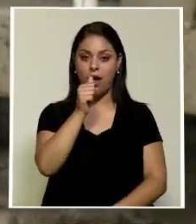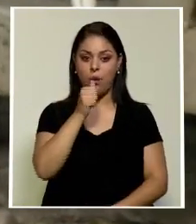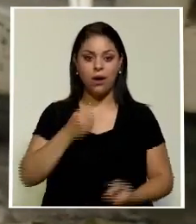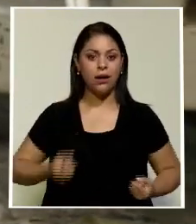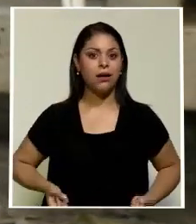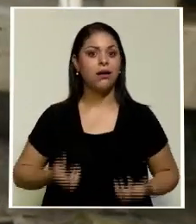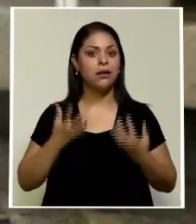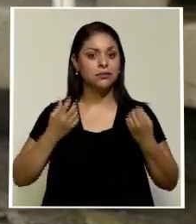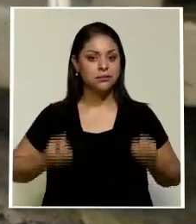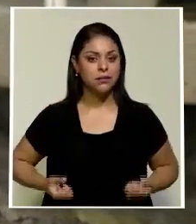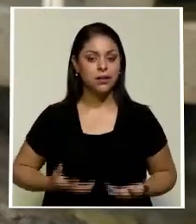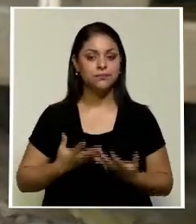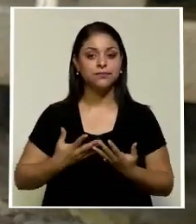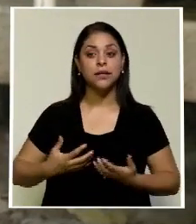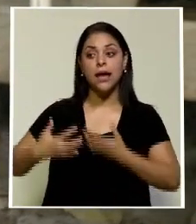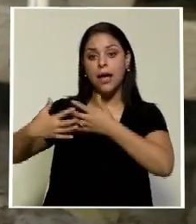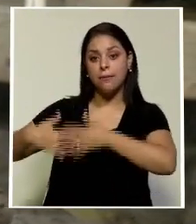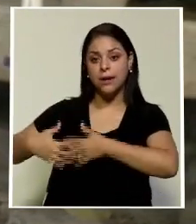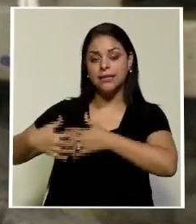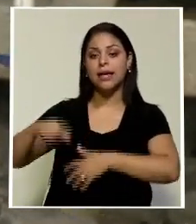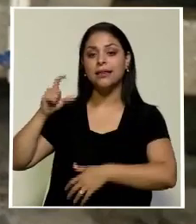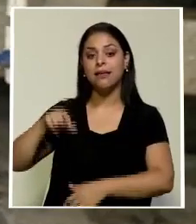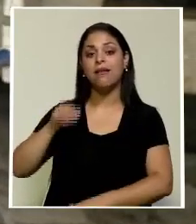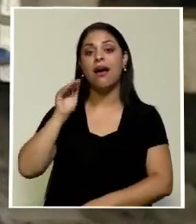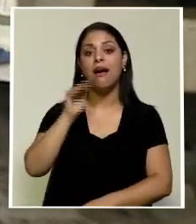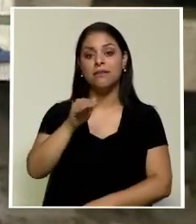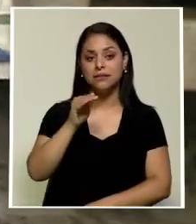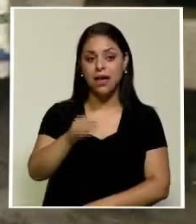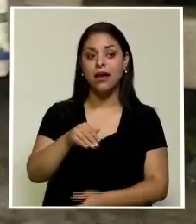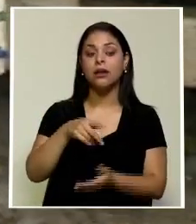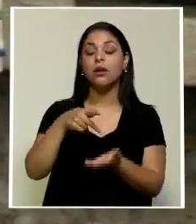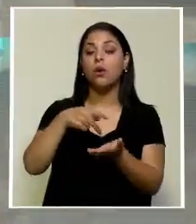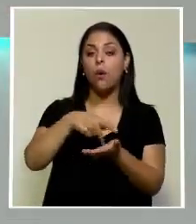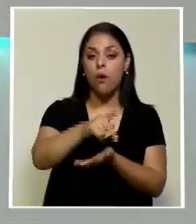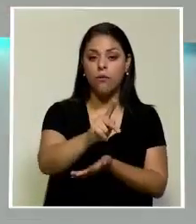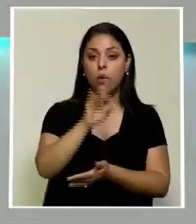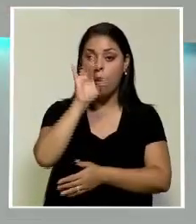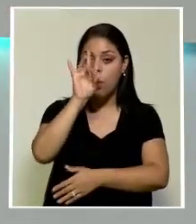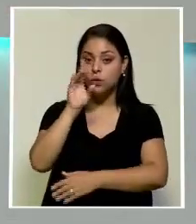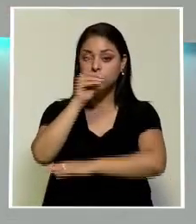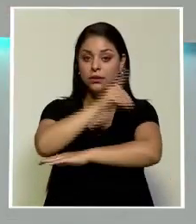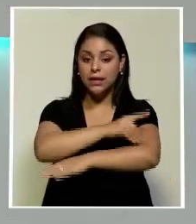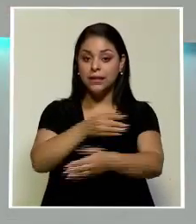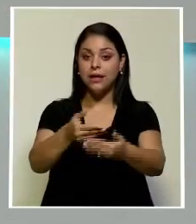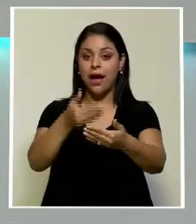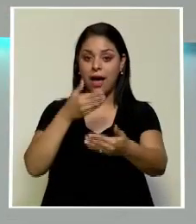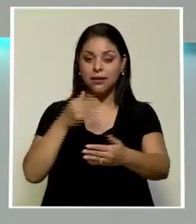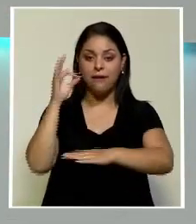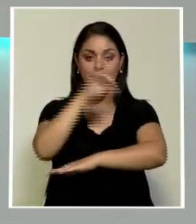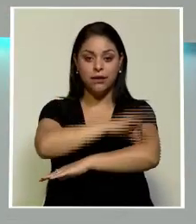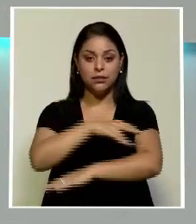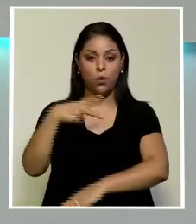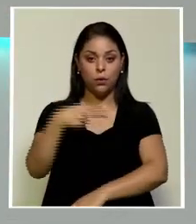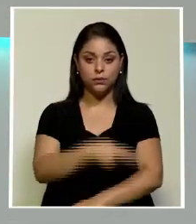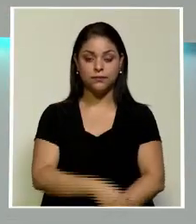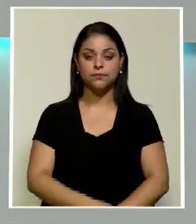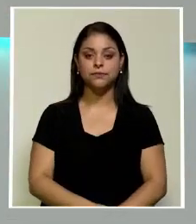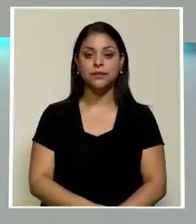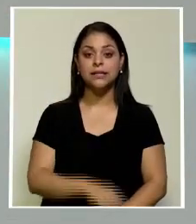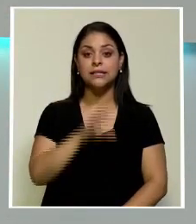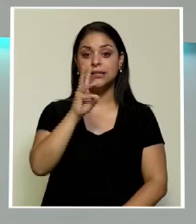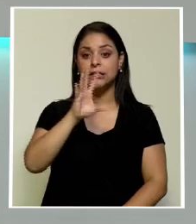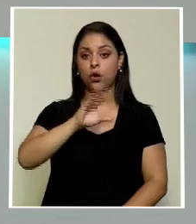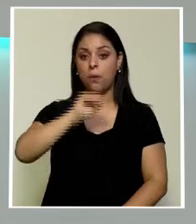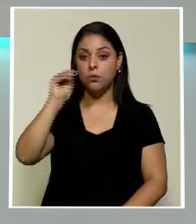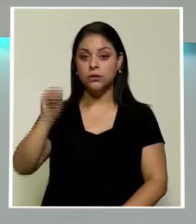por su parte, deben avisar del cobro con 8 días de antelación a la fecha. El 35% de la población estudiantil